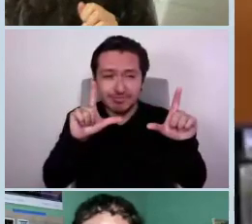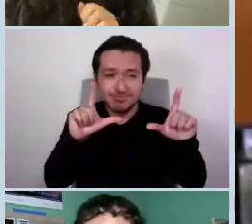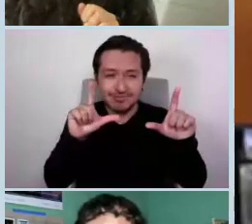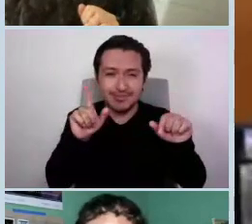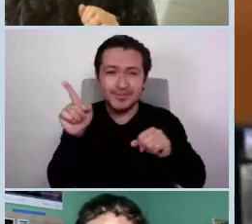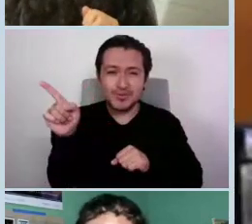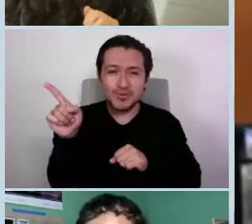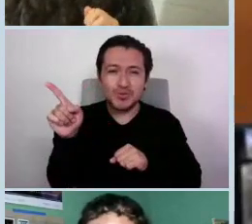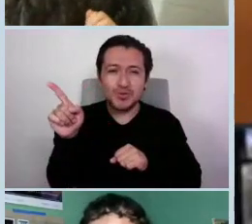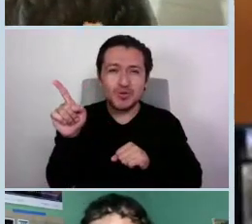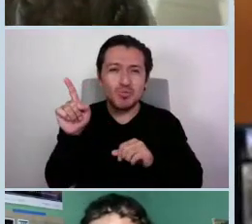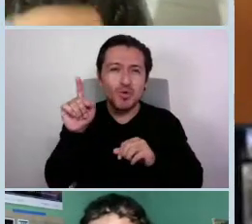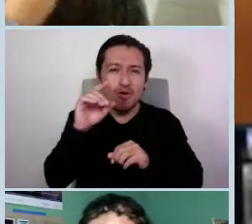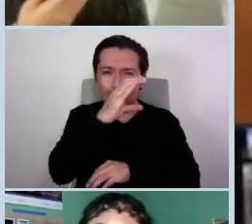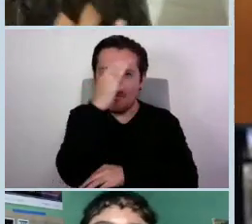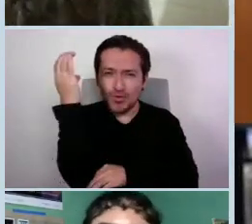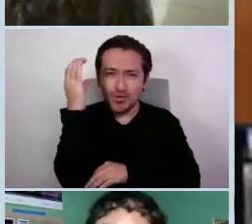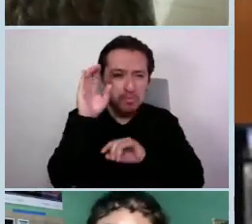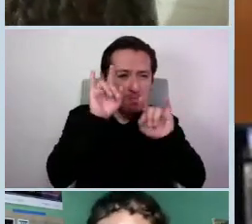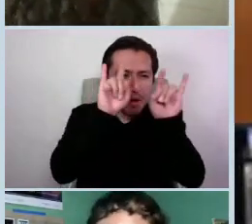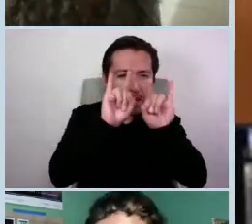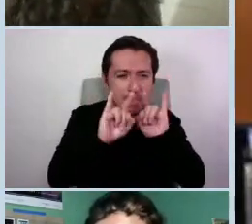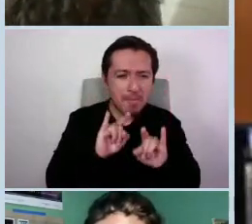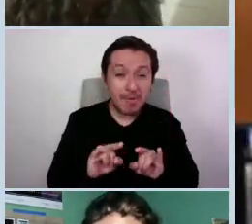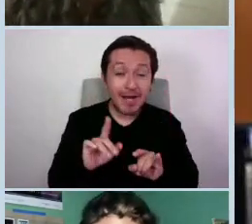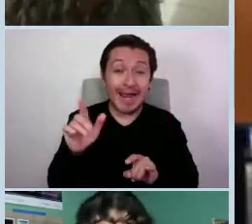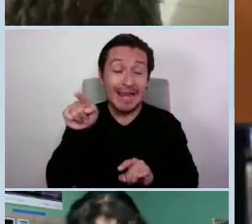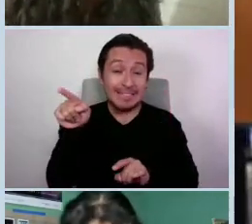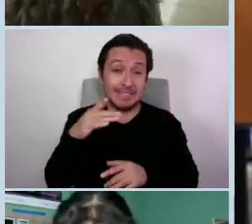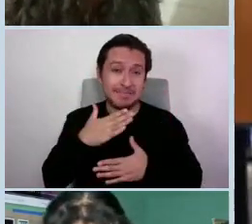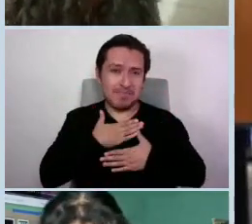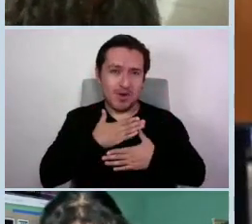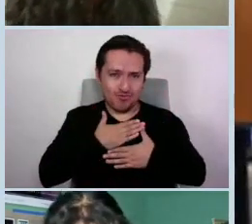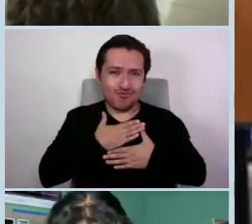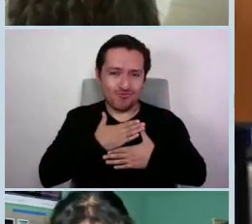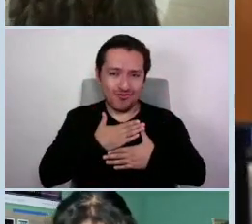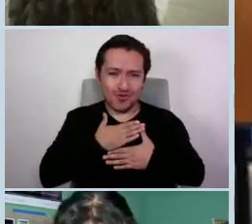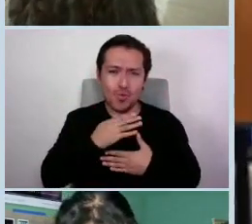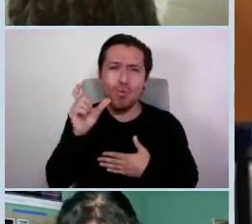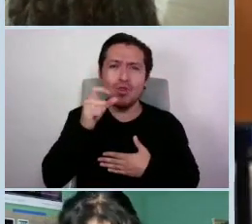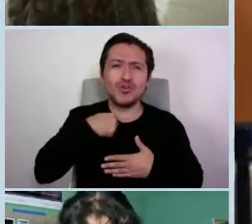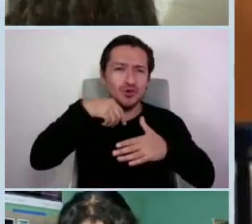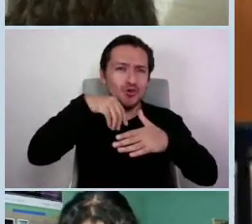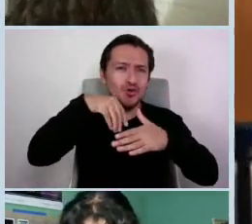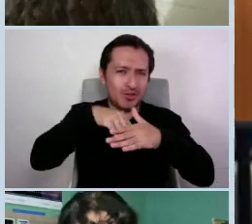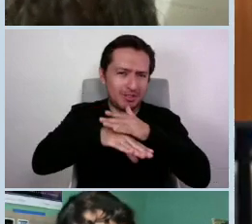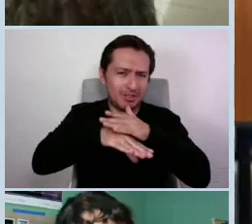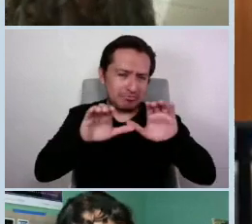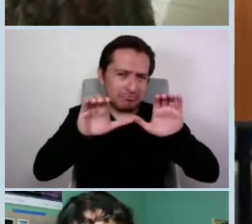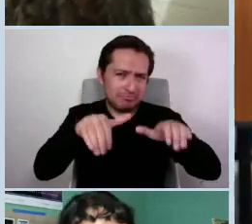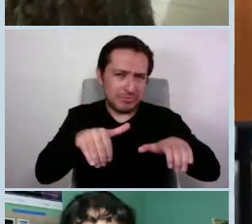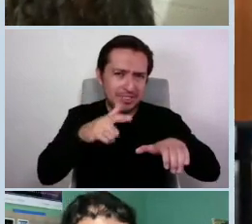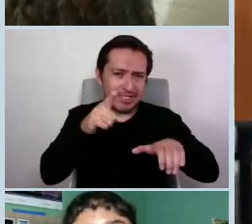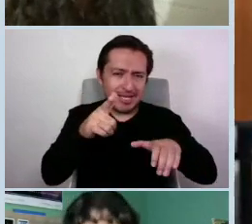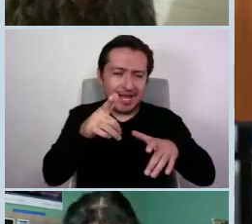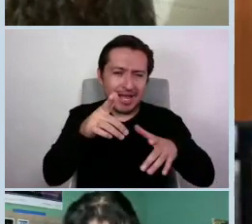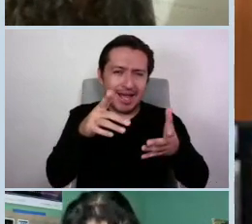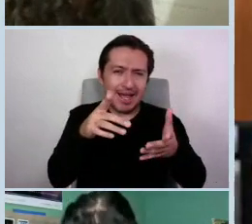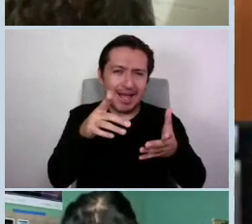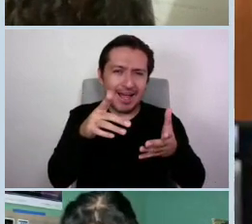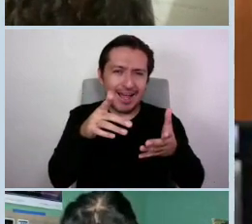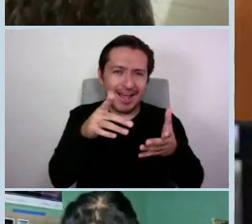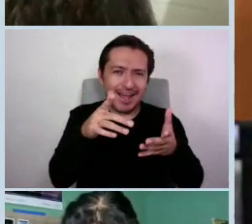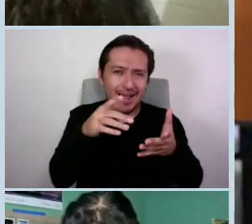collage de lo que era el entrar a apuntes Este es el mío e Cuando entré a apuntes estaba en una toma feminista de la facultad de